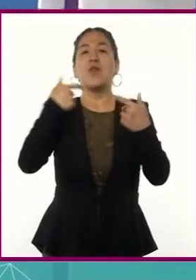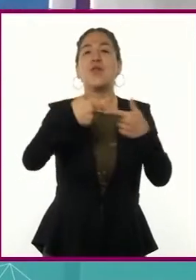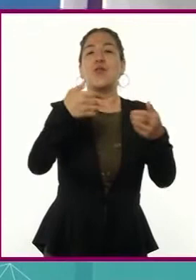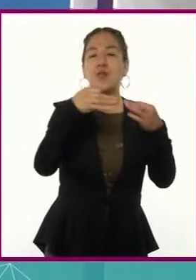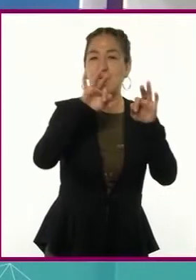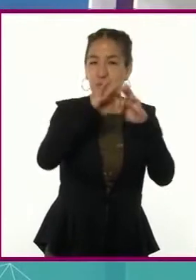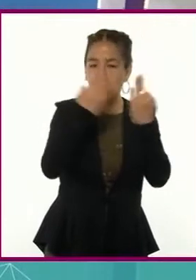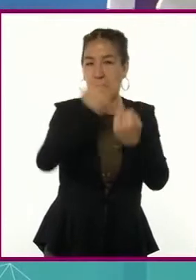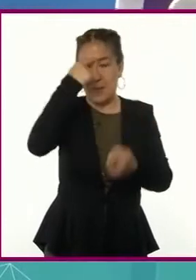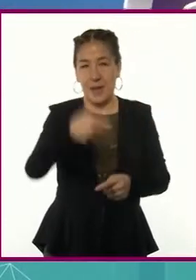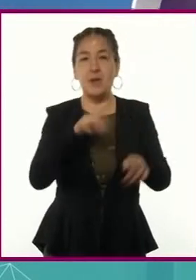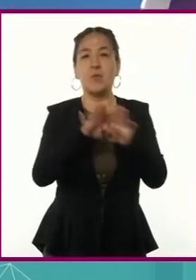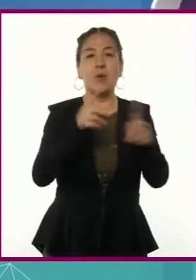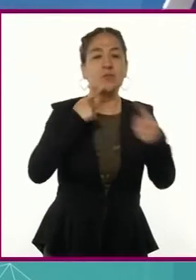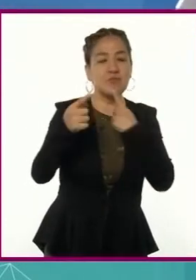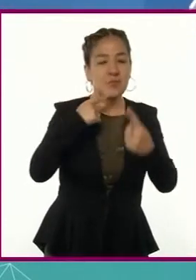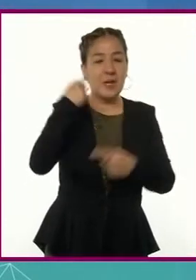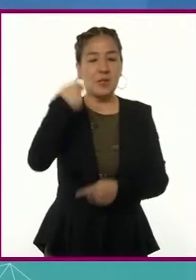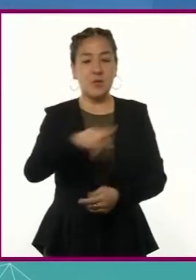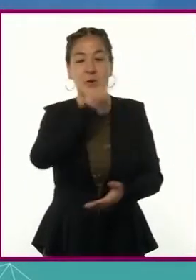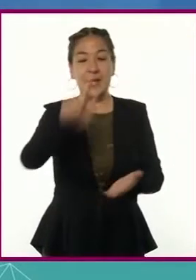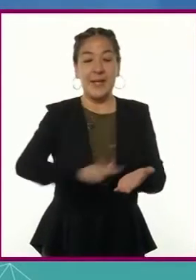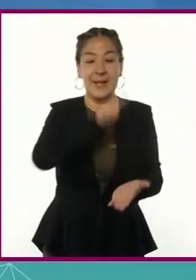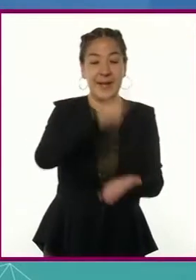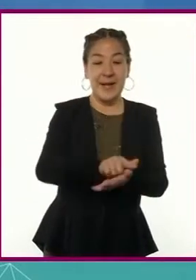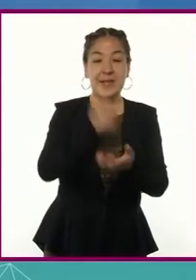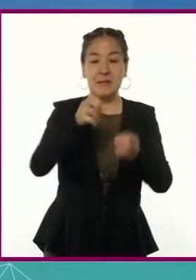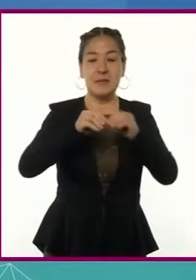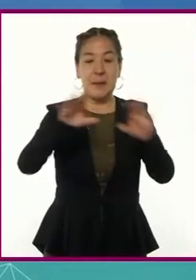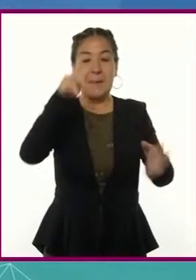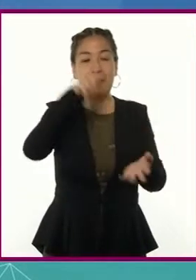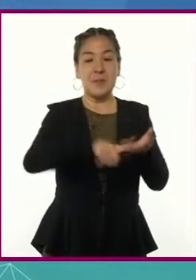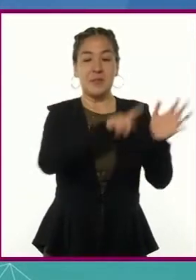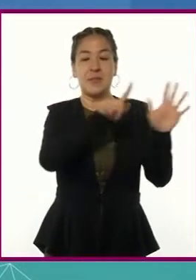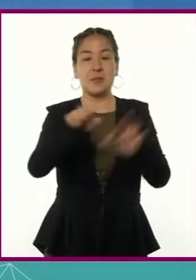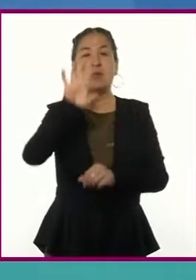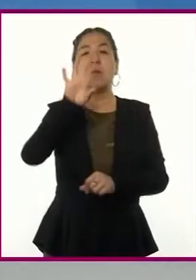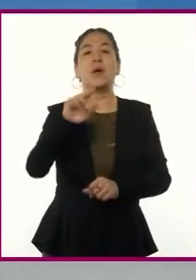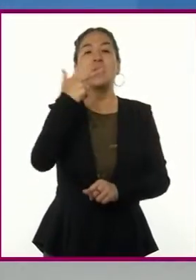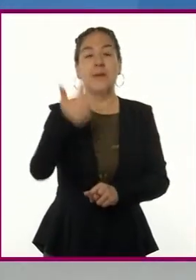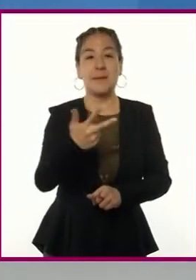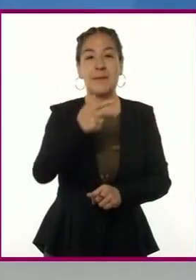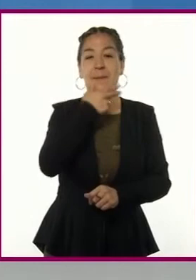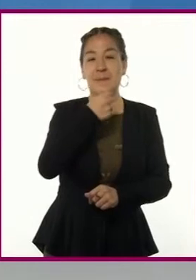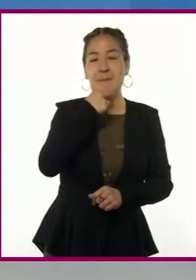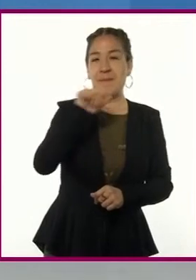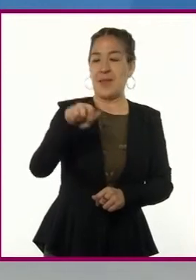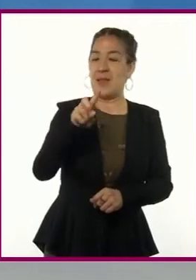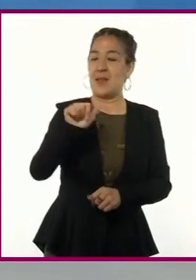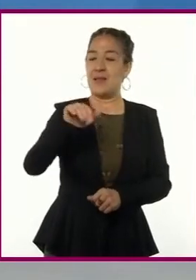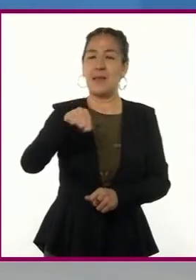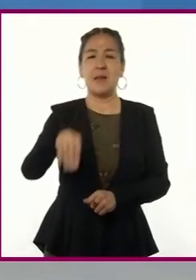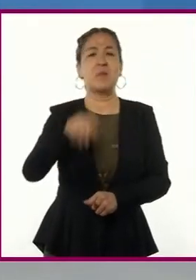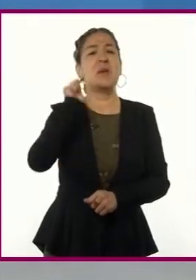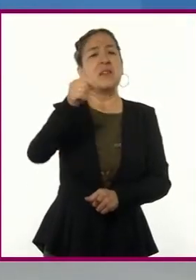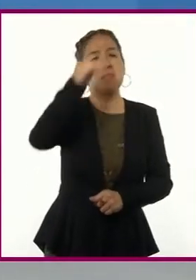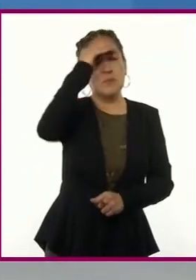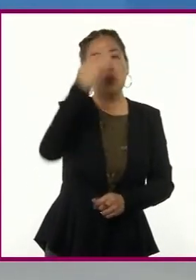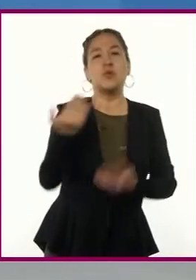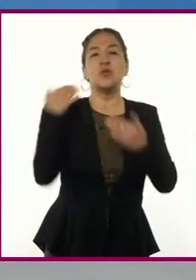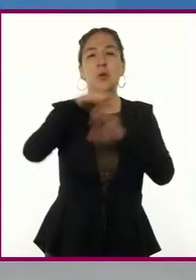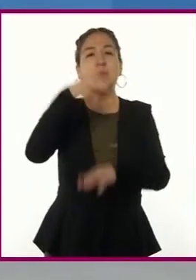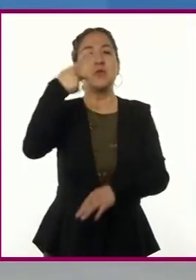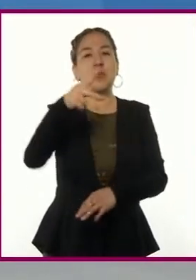político en El espíritu de las leyes, publicado en 1748. Adam Smith reflexionó sobre el concepto de